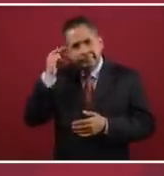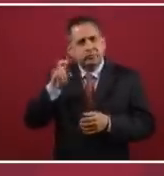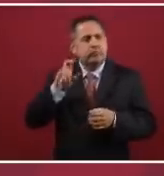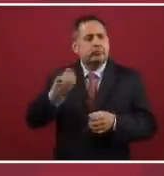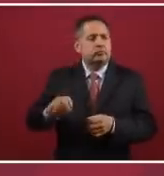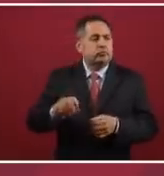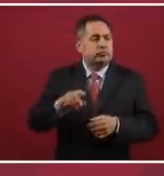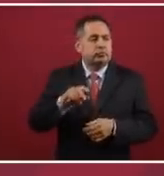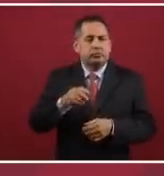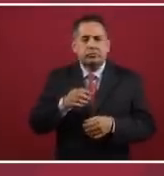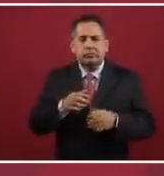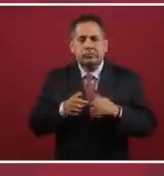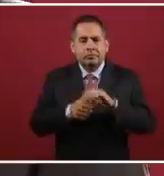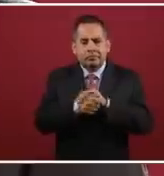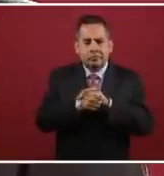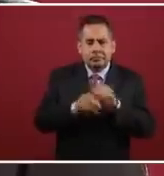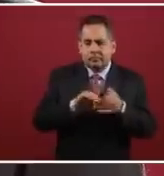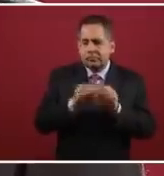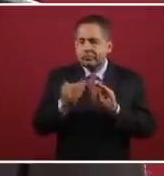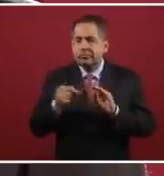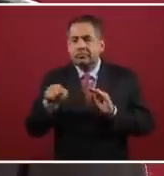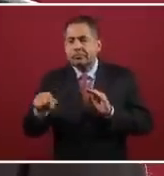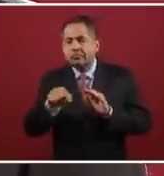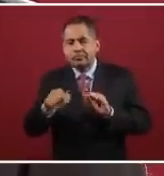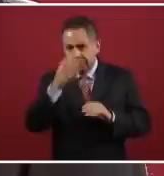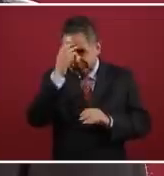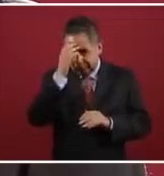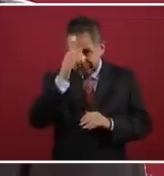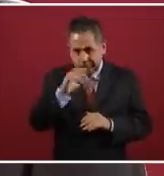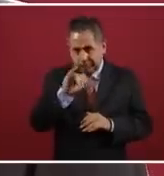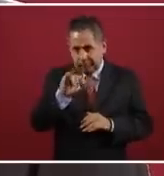Iztapaluca, hagan la revisión.